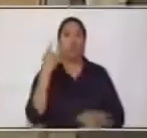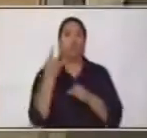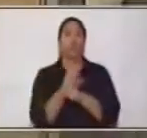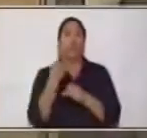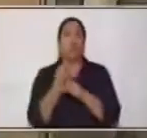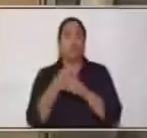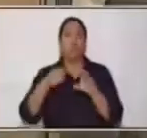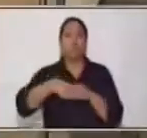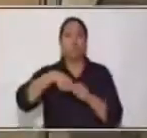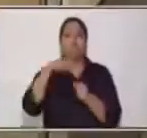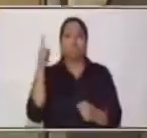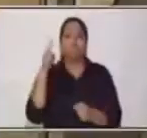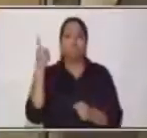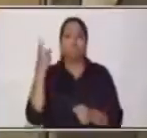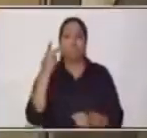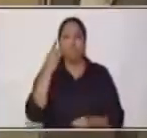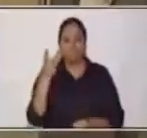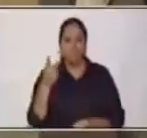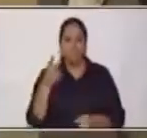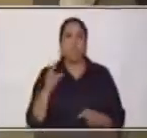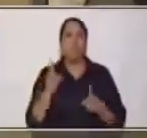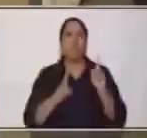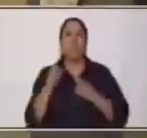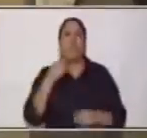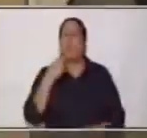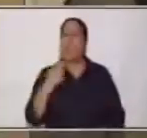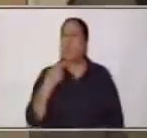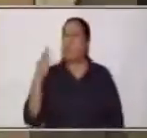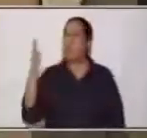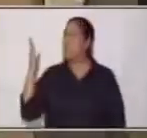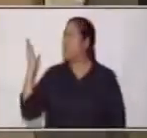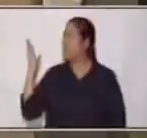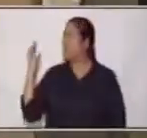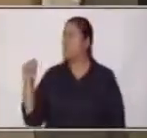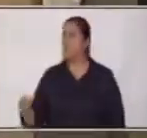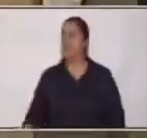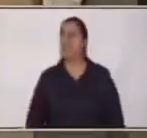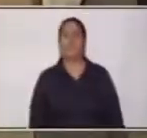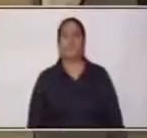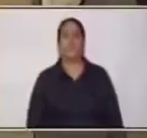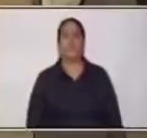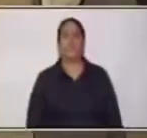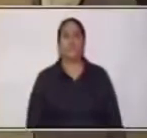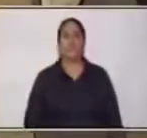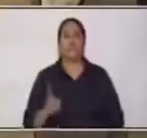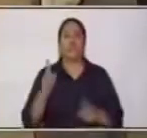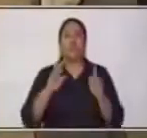marcadores para ver nuestra respuesta. Veamos que mi punto se encuentra acá.